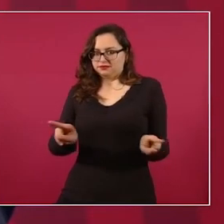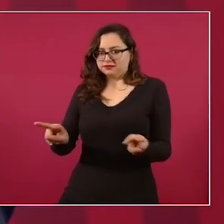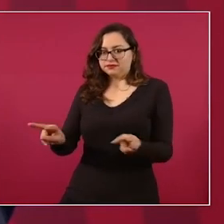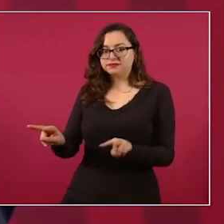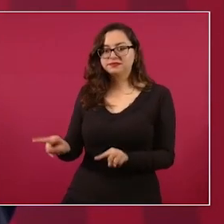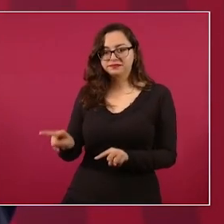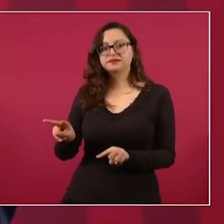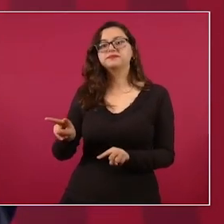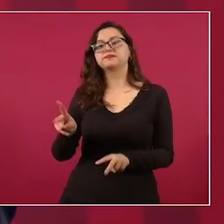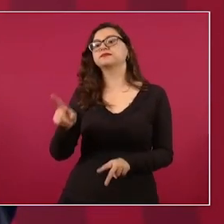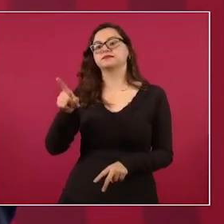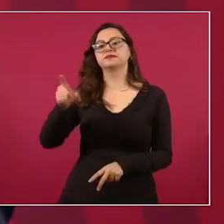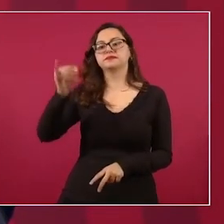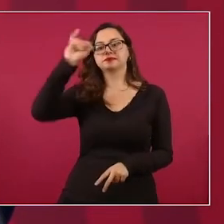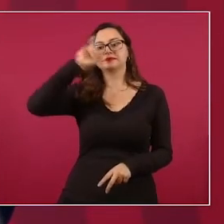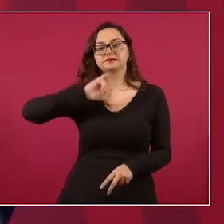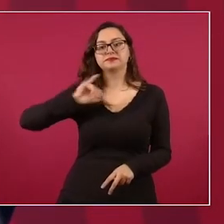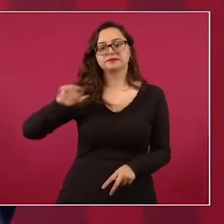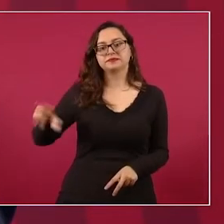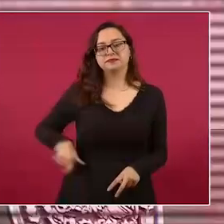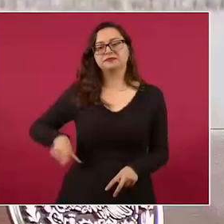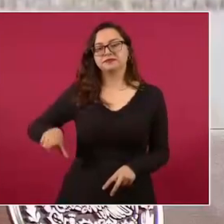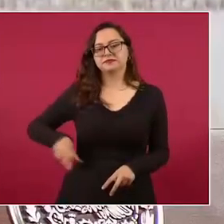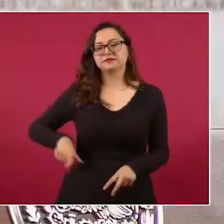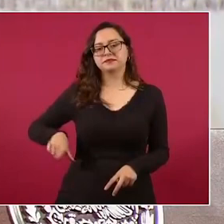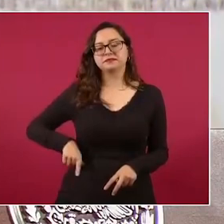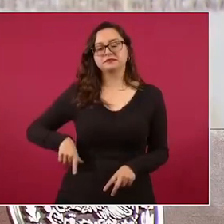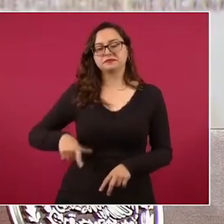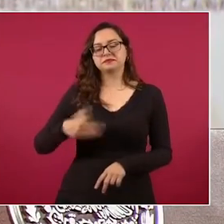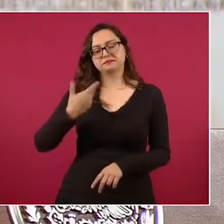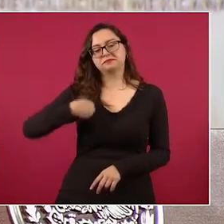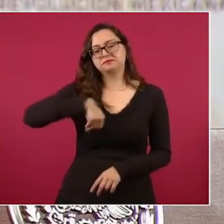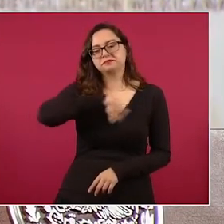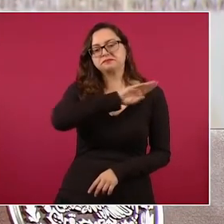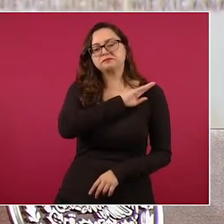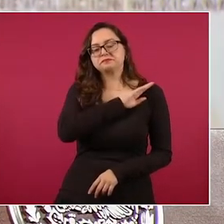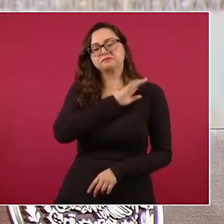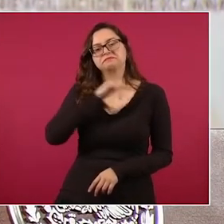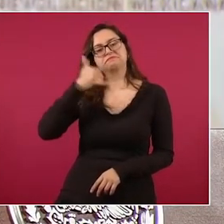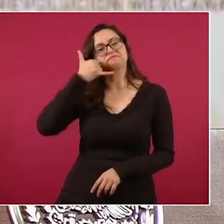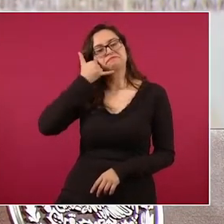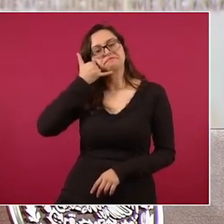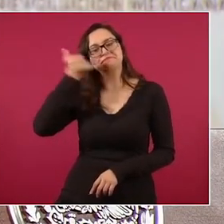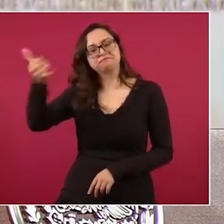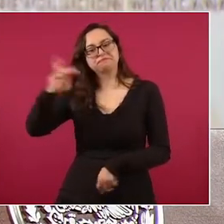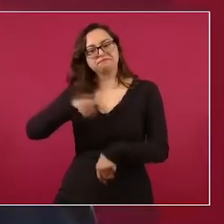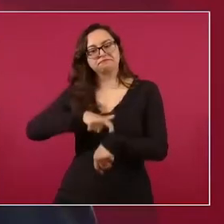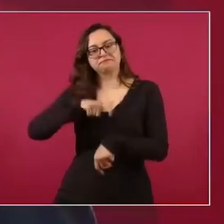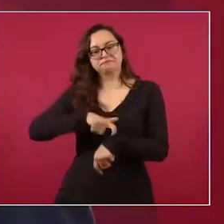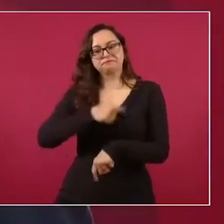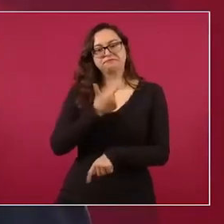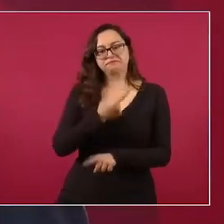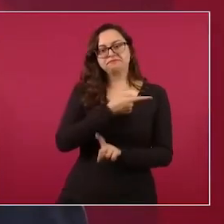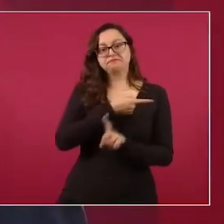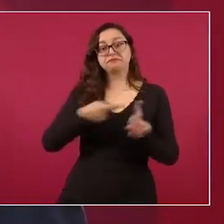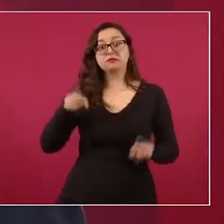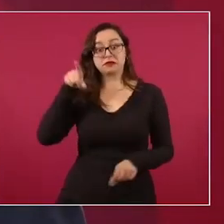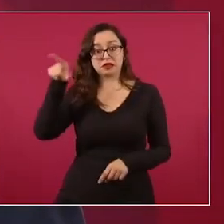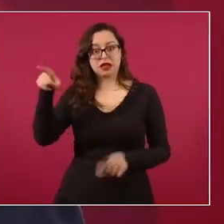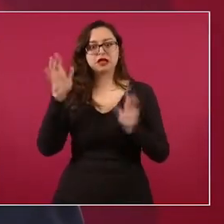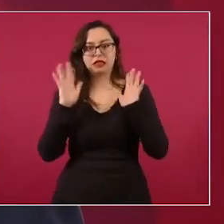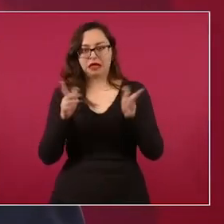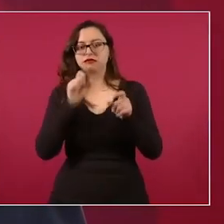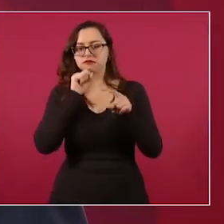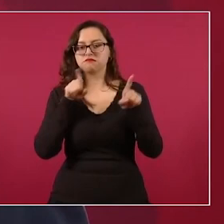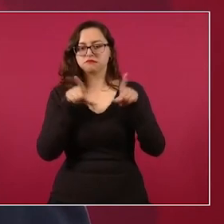a la jefa de gobierno, como a las 7:30 de la noche, a Claudia, y ella también ya estaba